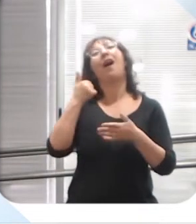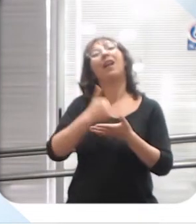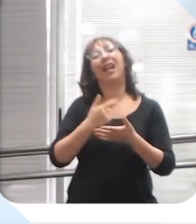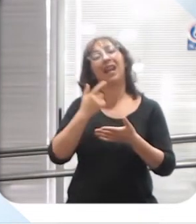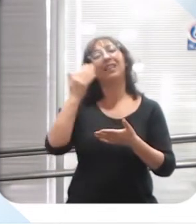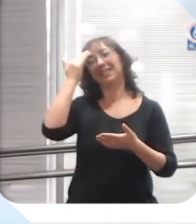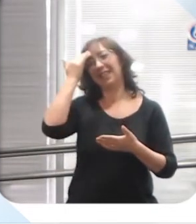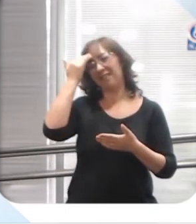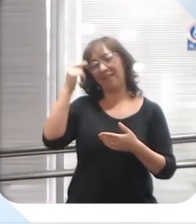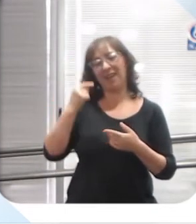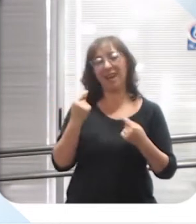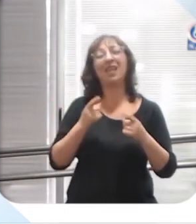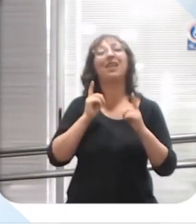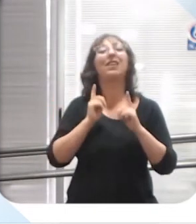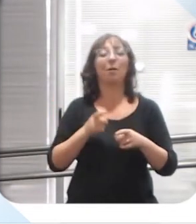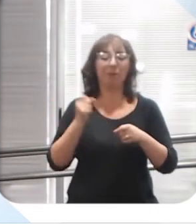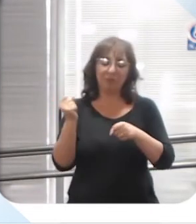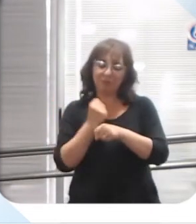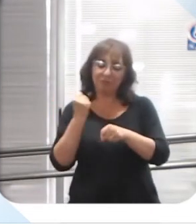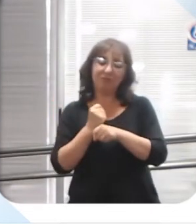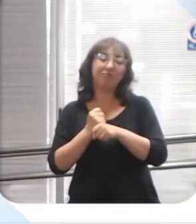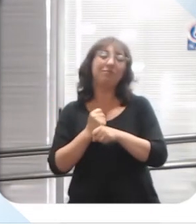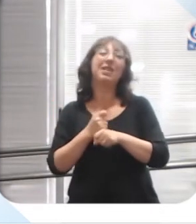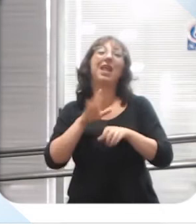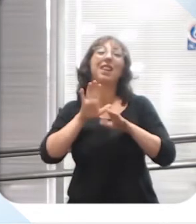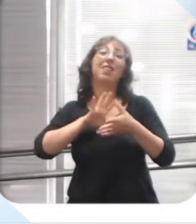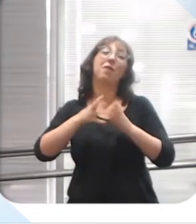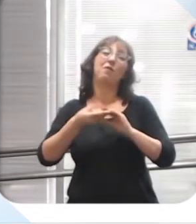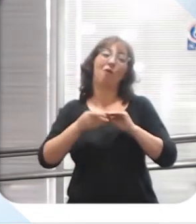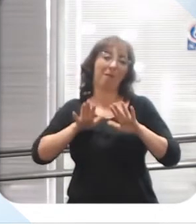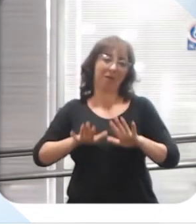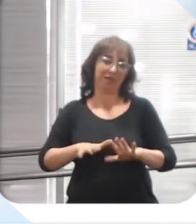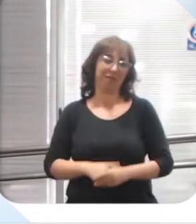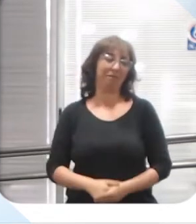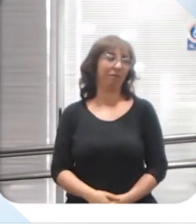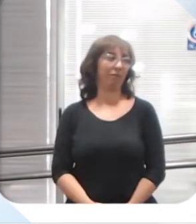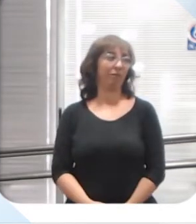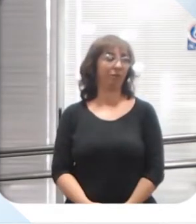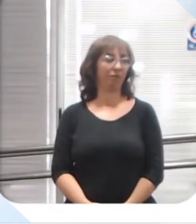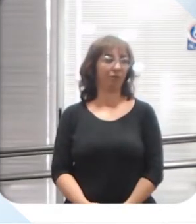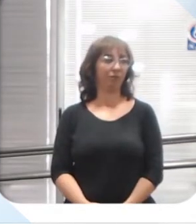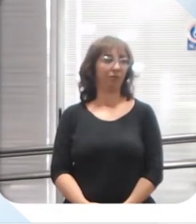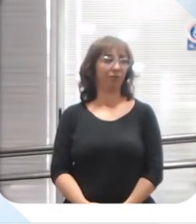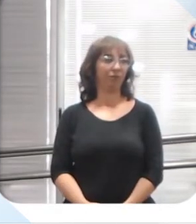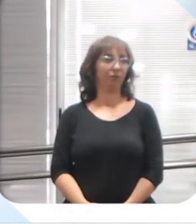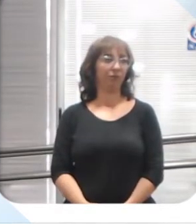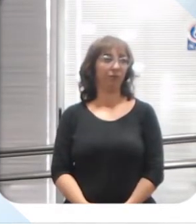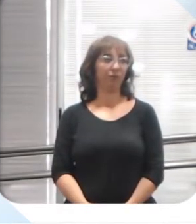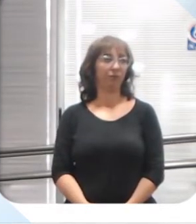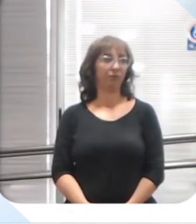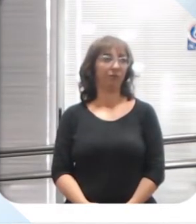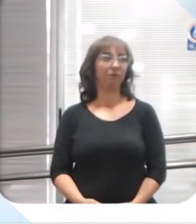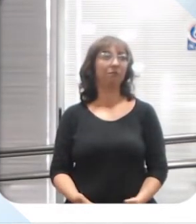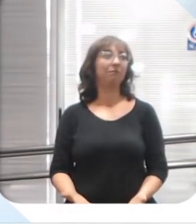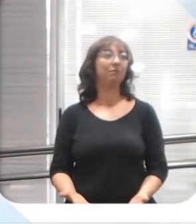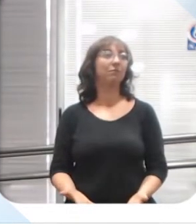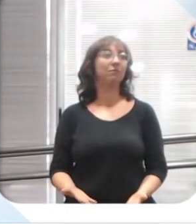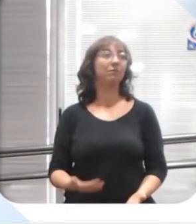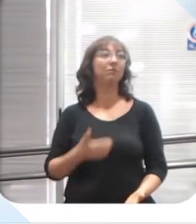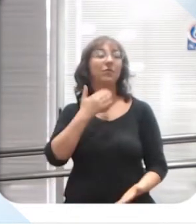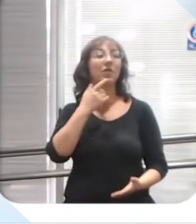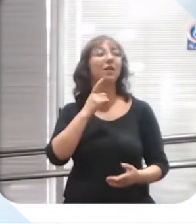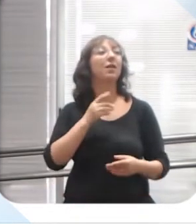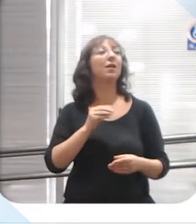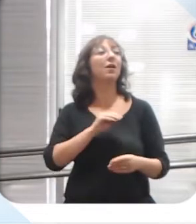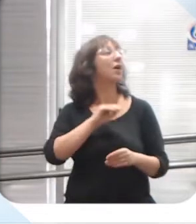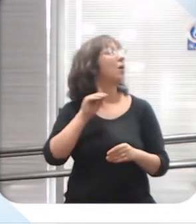en cuenta y tratar de trabajar con esta perspectiva. Bien. No sé si ahora le damos